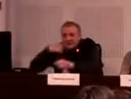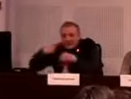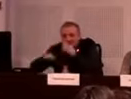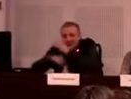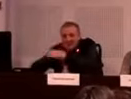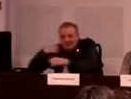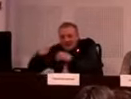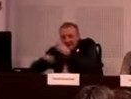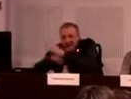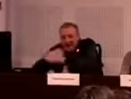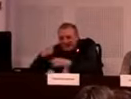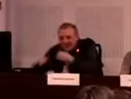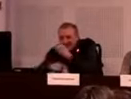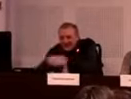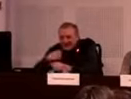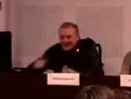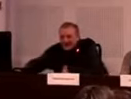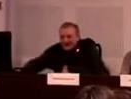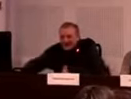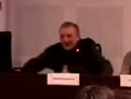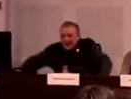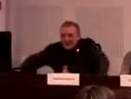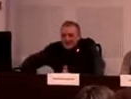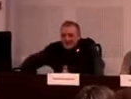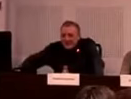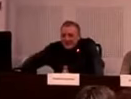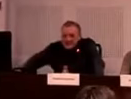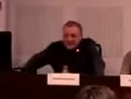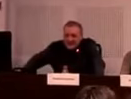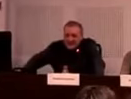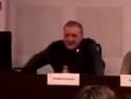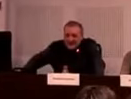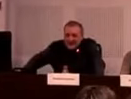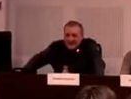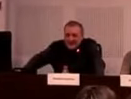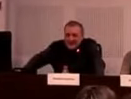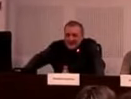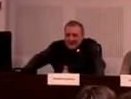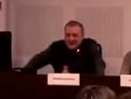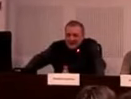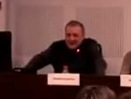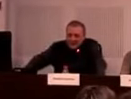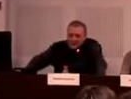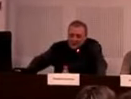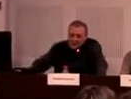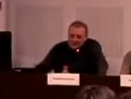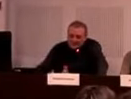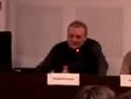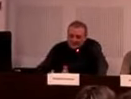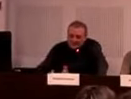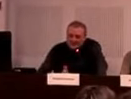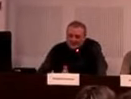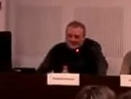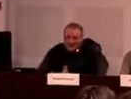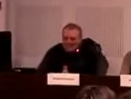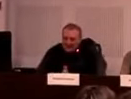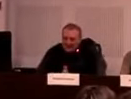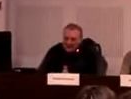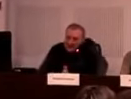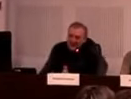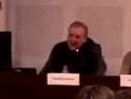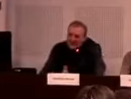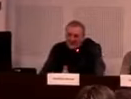prácticamente iba encadenando relaciones, de manera que, bueno, pues en fin, me sirvió un poco